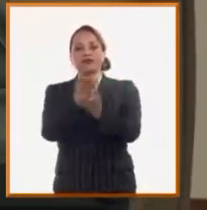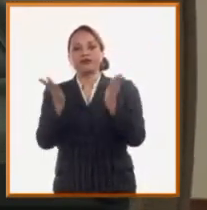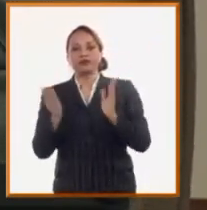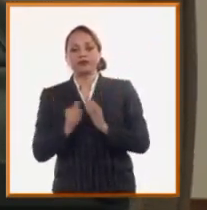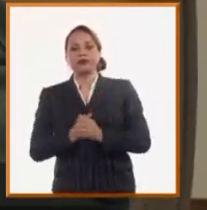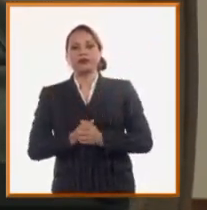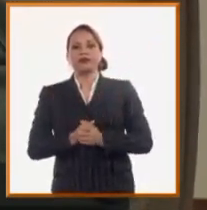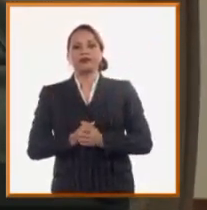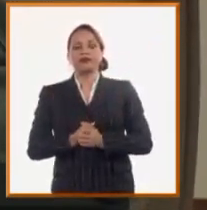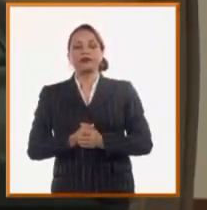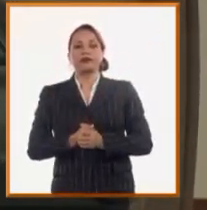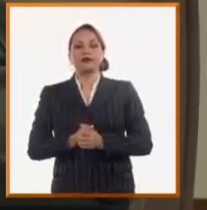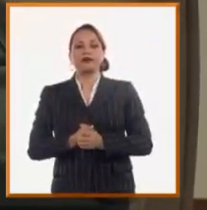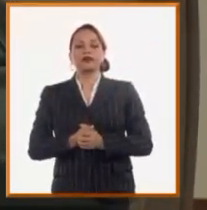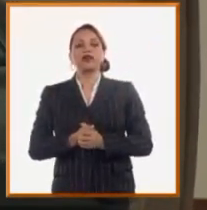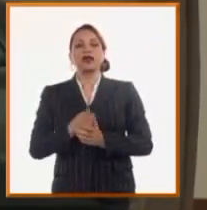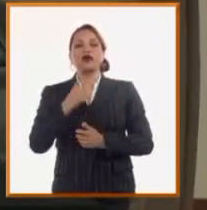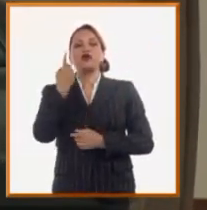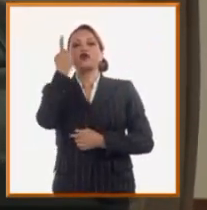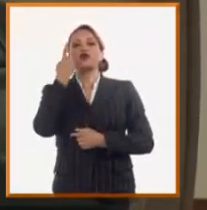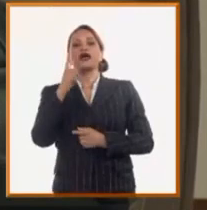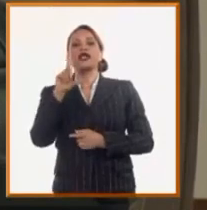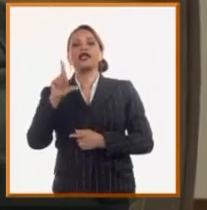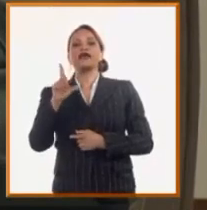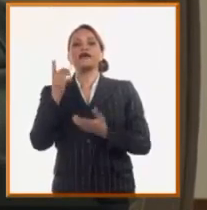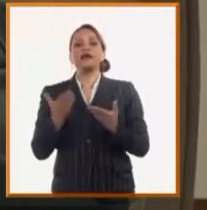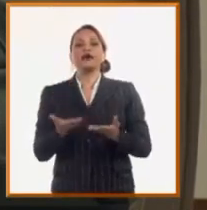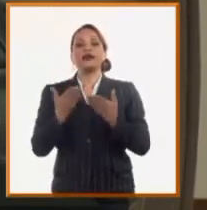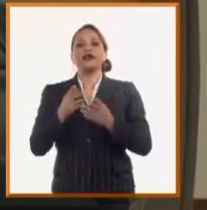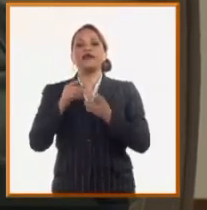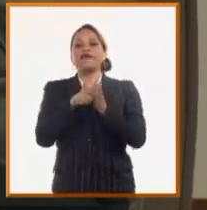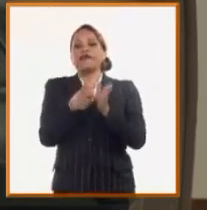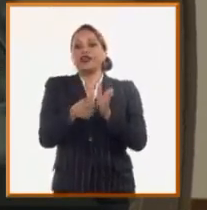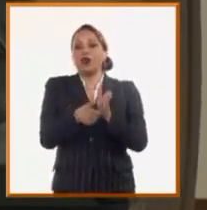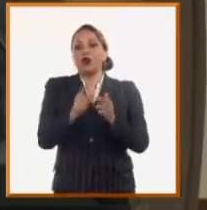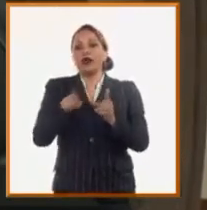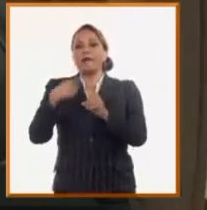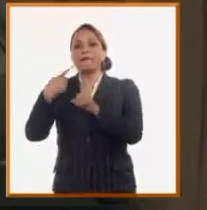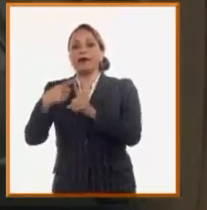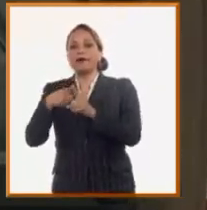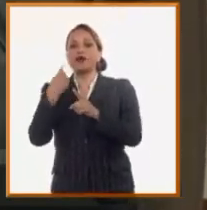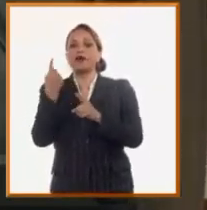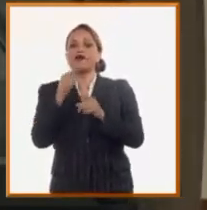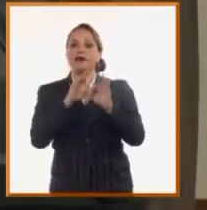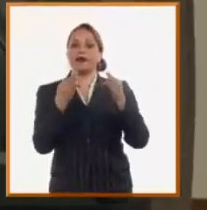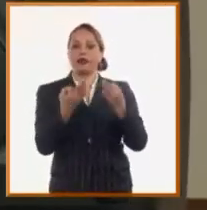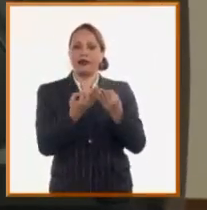que tiene, una libra de frijoles, ¿no? Una libra de frijoles adicional por núcleo.